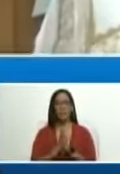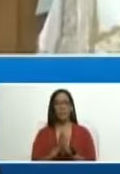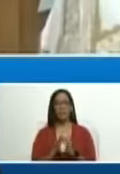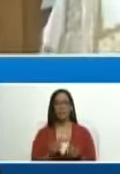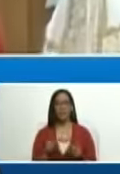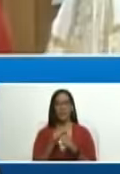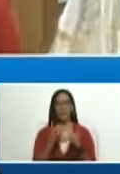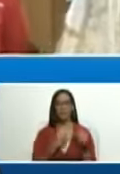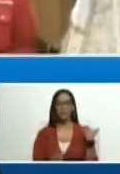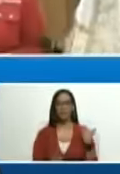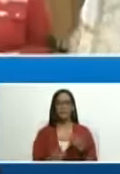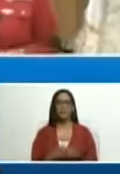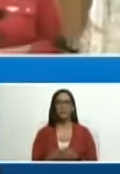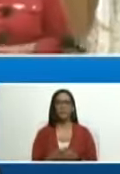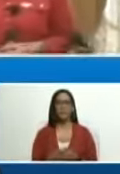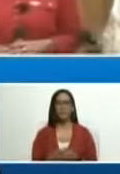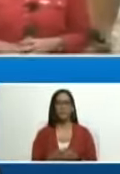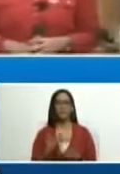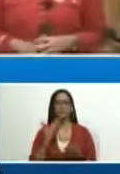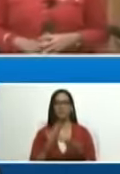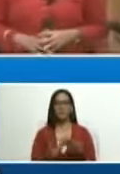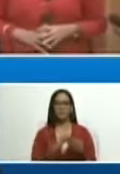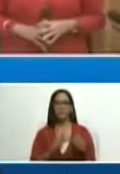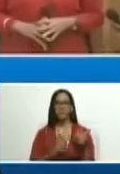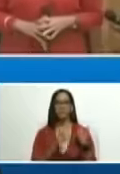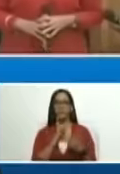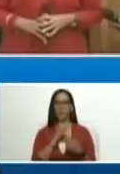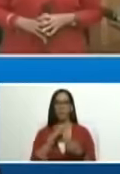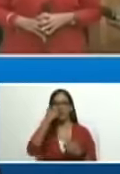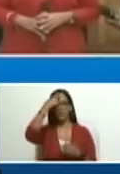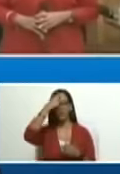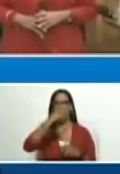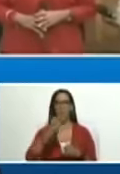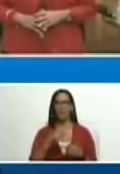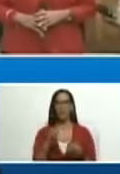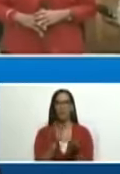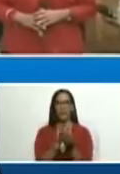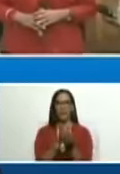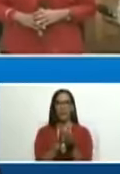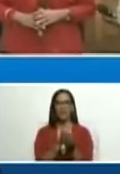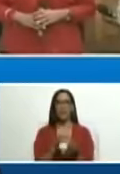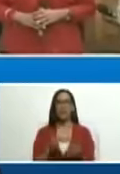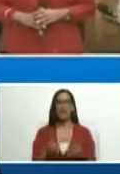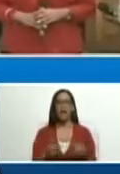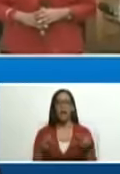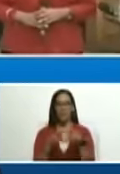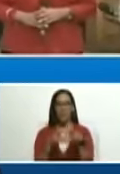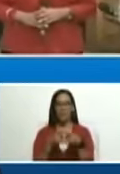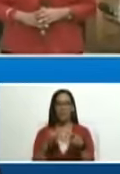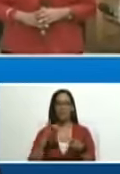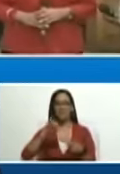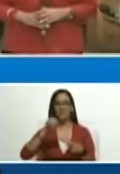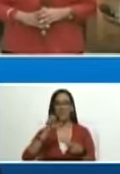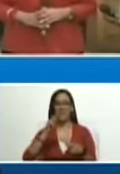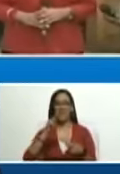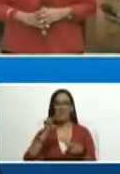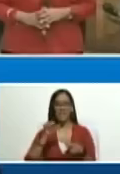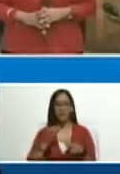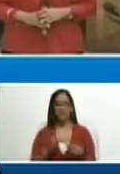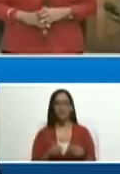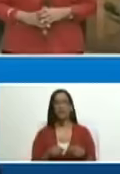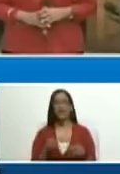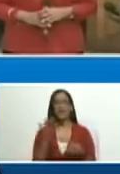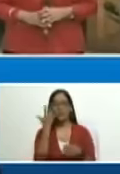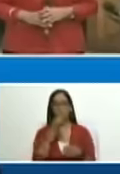presidente. Bueno, agradecer, presidente, en nombre del pueblo de Margarita, a la compañera Jacqueline Faría, que es coordinadora de Venezuela Bella, por este hermoso trabajo